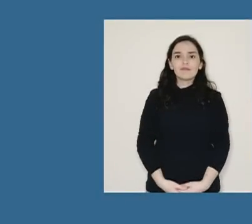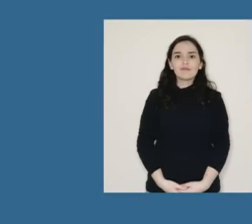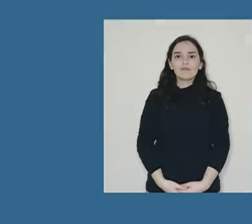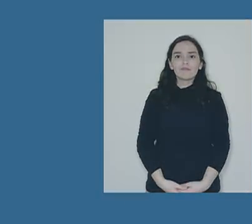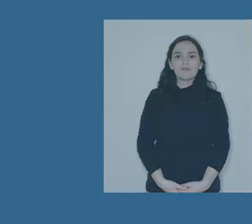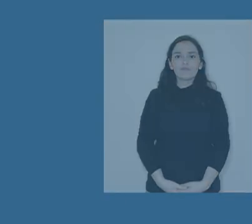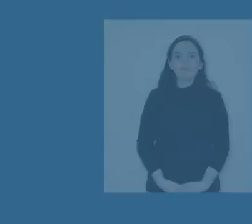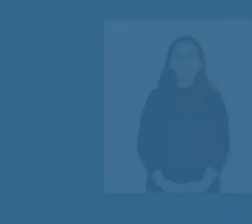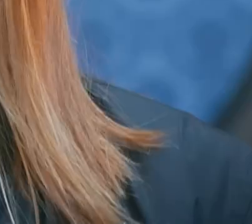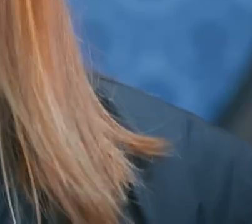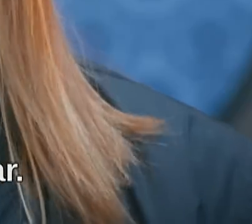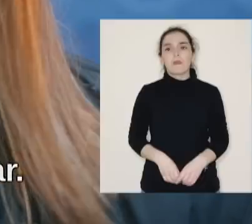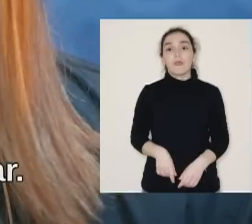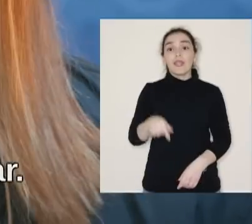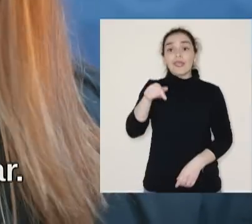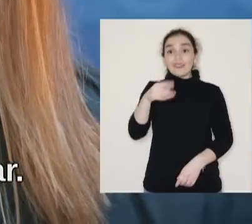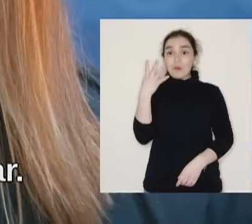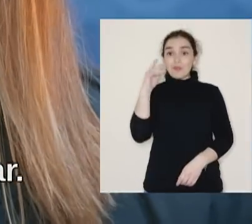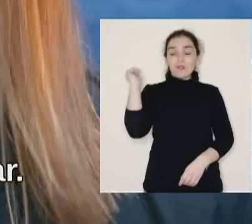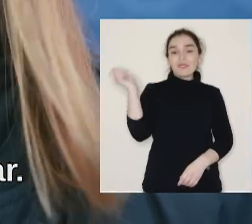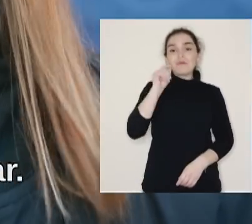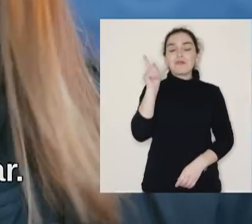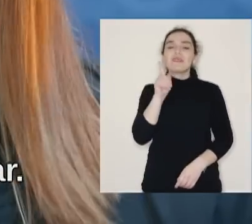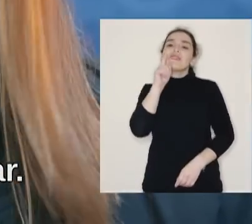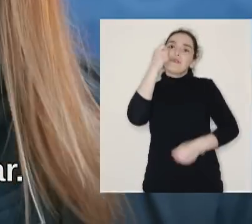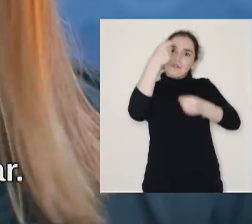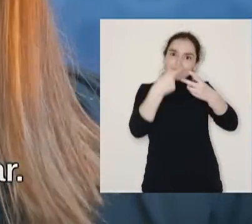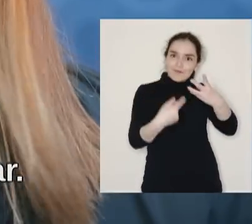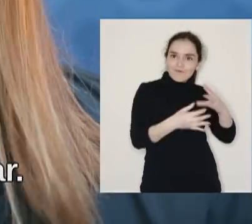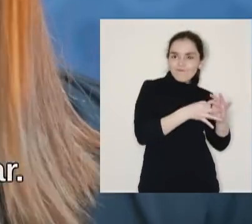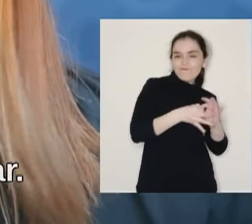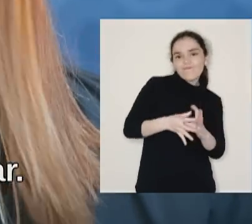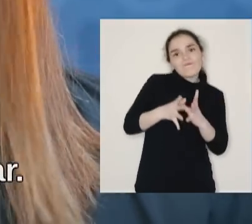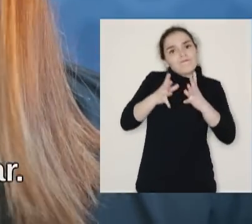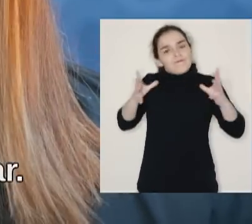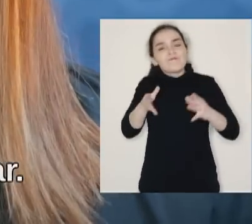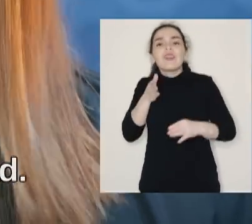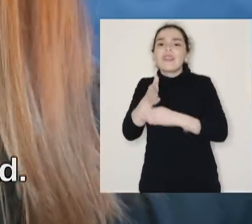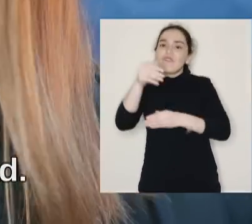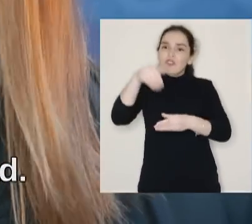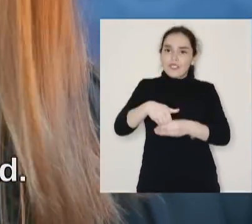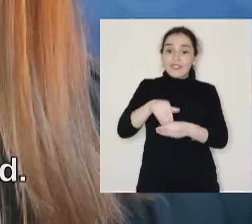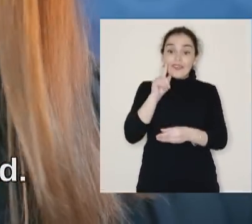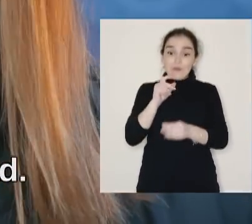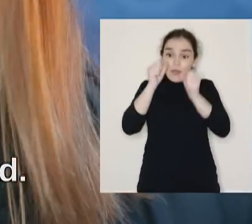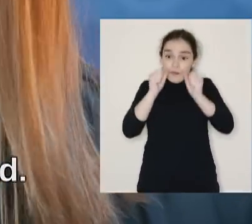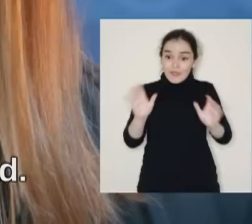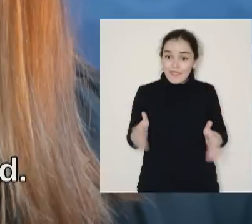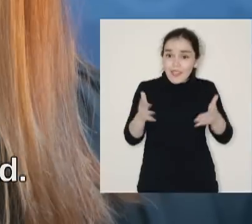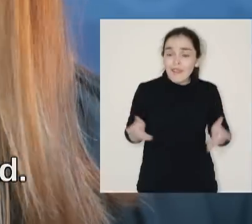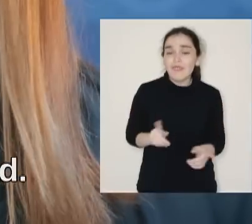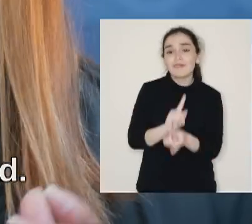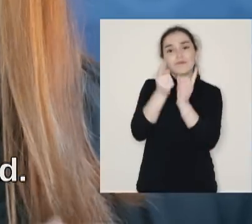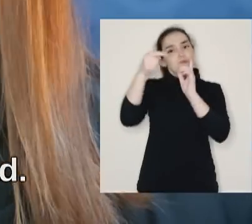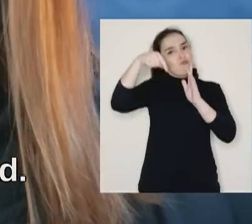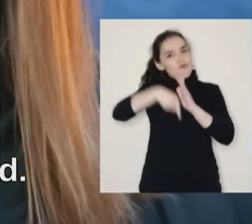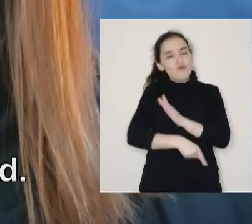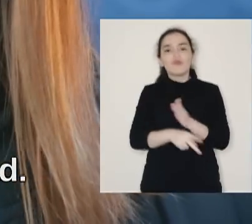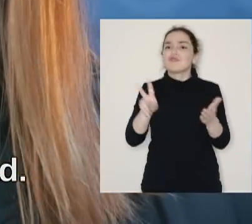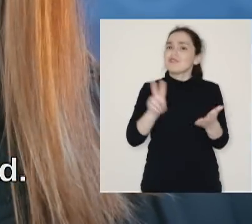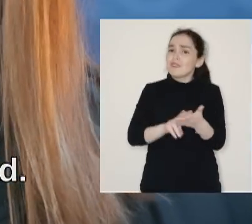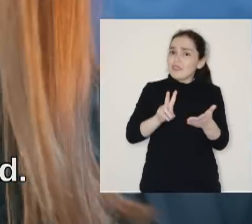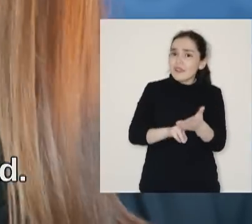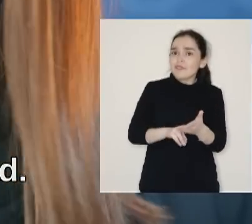ahora. Este 4 de septiembre tenemos grandes razones para ir a votar. Tenemos la posibilidad de impulsar un cambio